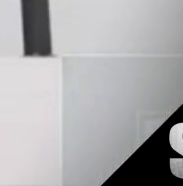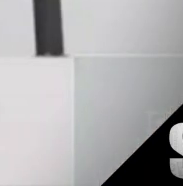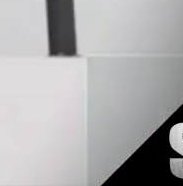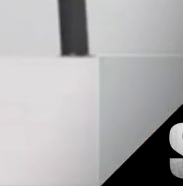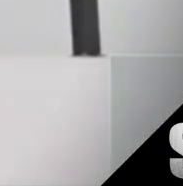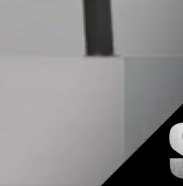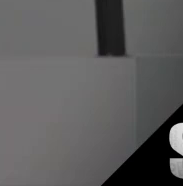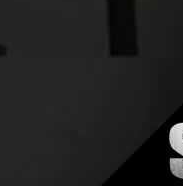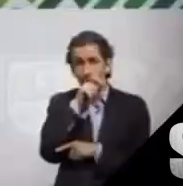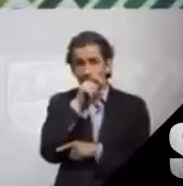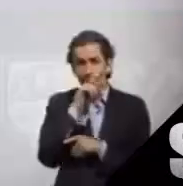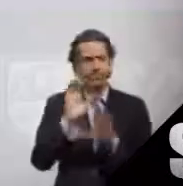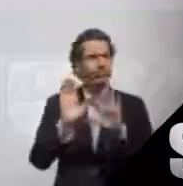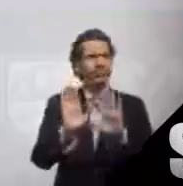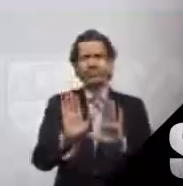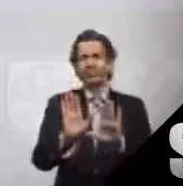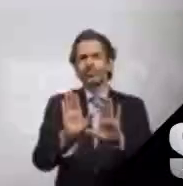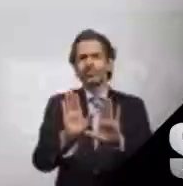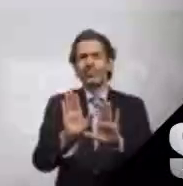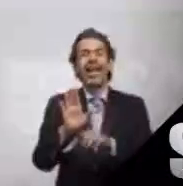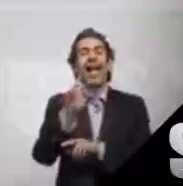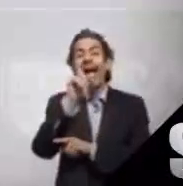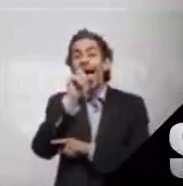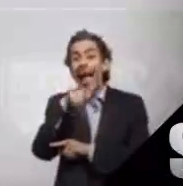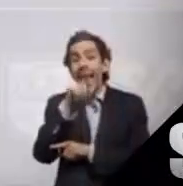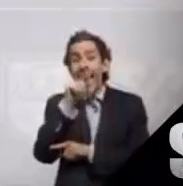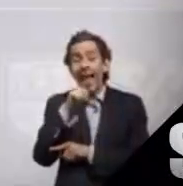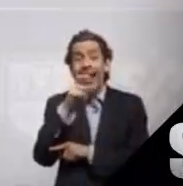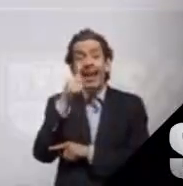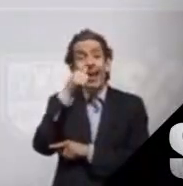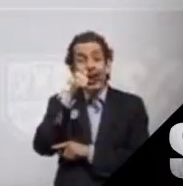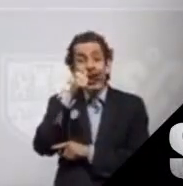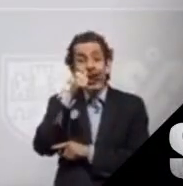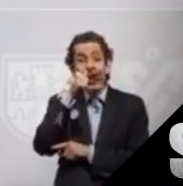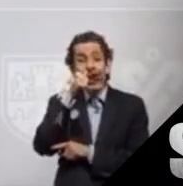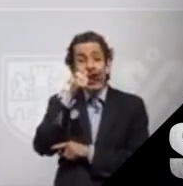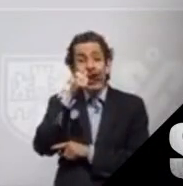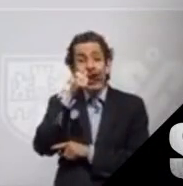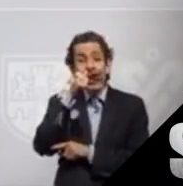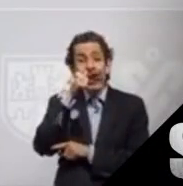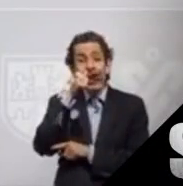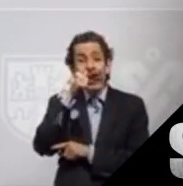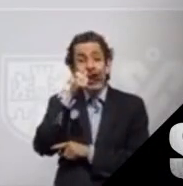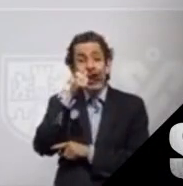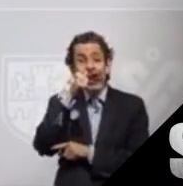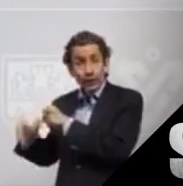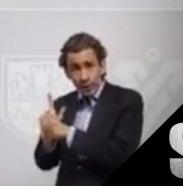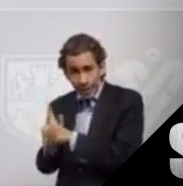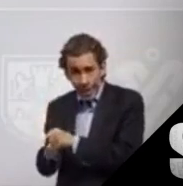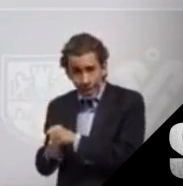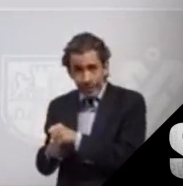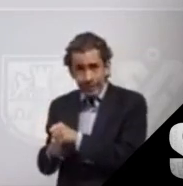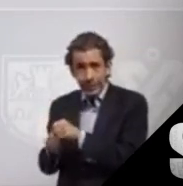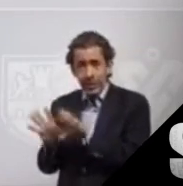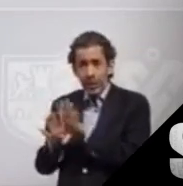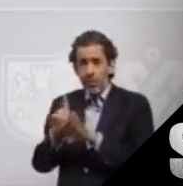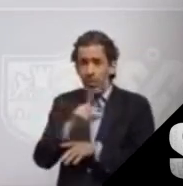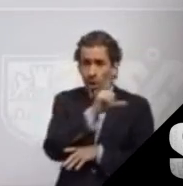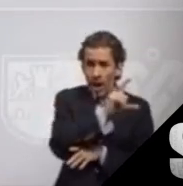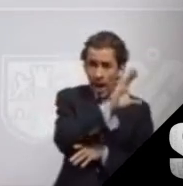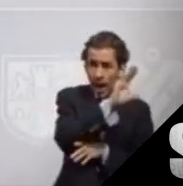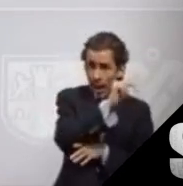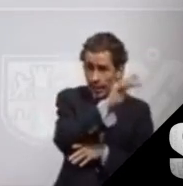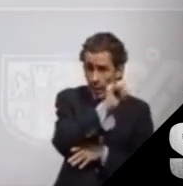y el himno nacional. El águila juarista es parte de nuestra historia nacional. Yo creo que hay mucha ignorancia del expresidente, la verdad, con